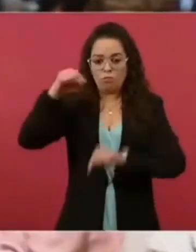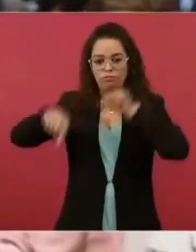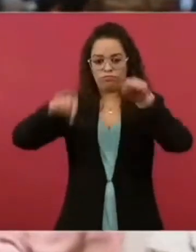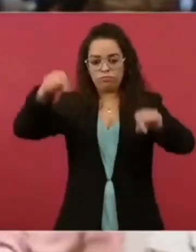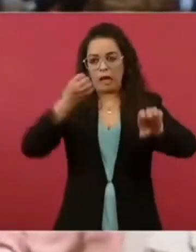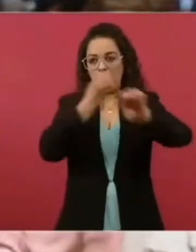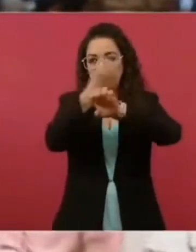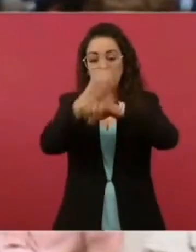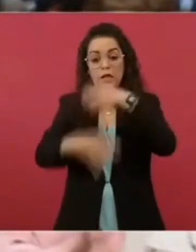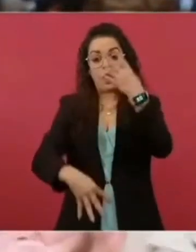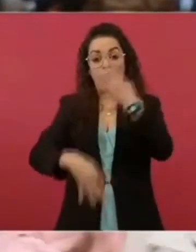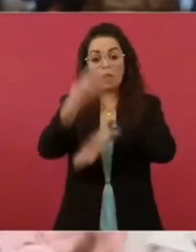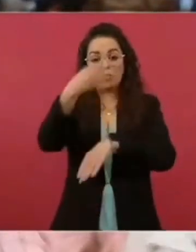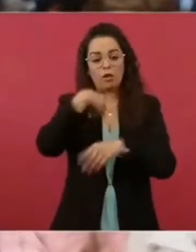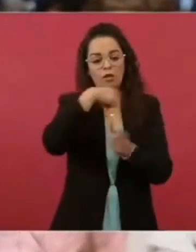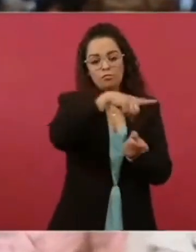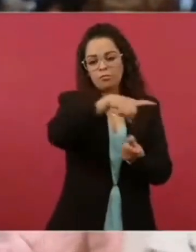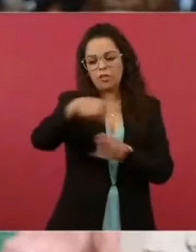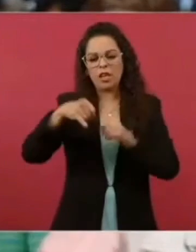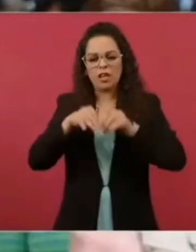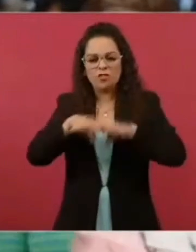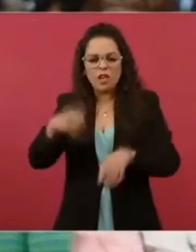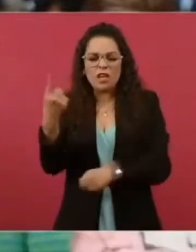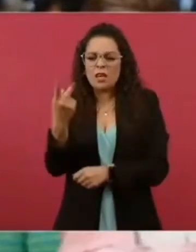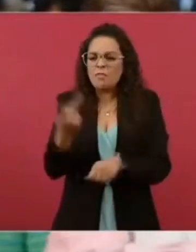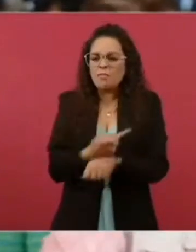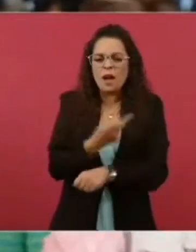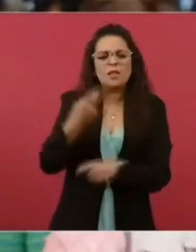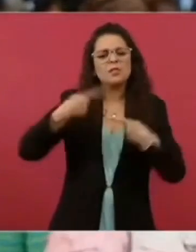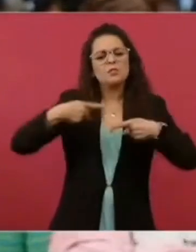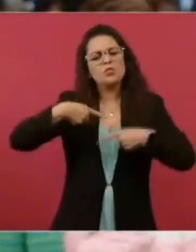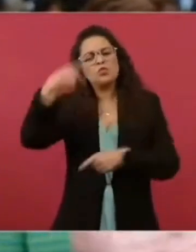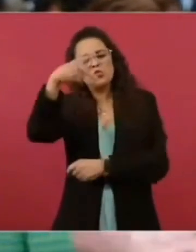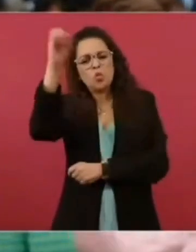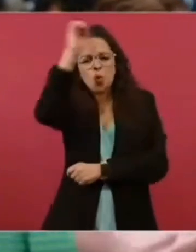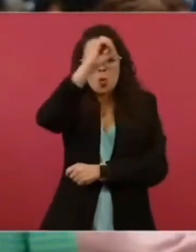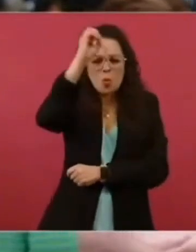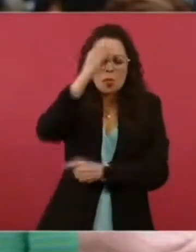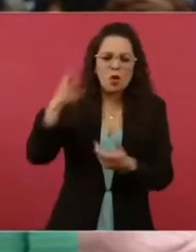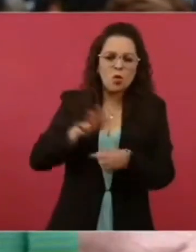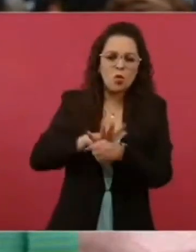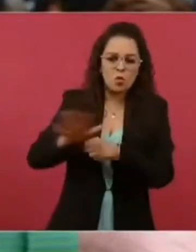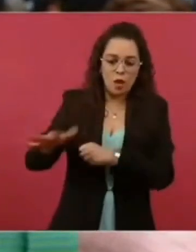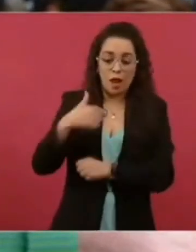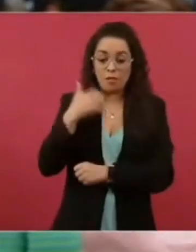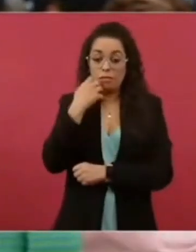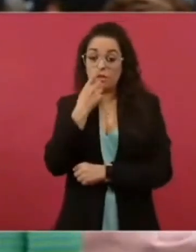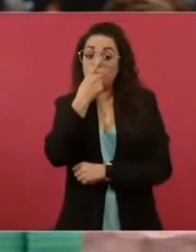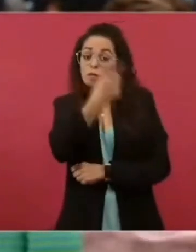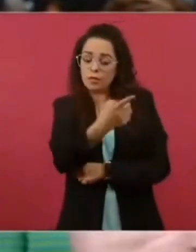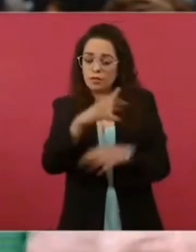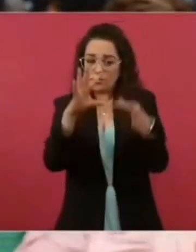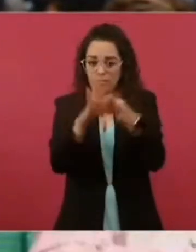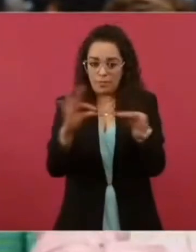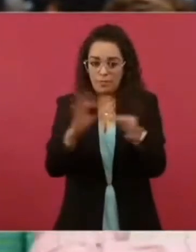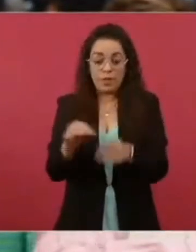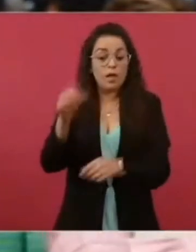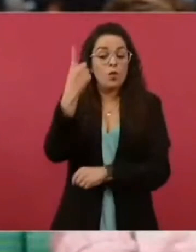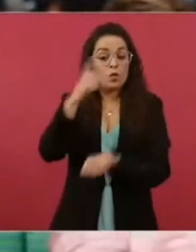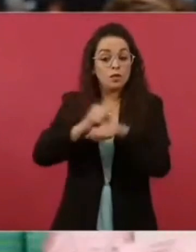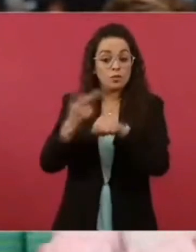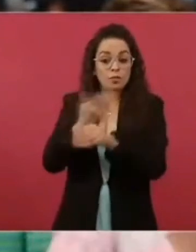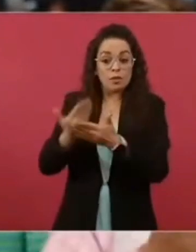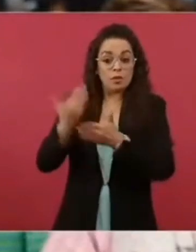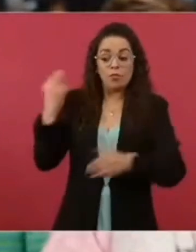tenido oportunidad de recabar qué es lo que pasa, qué es lo que opina la gente. Voy a retomar dos temas que usted la semana pasada tocó aquí en esta